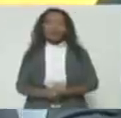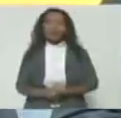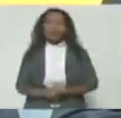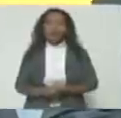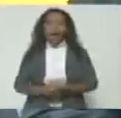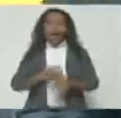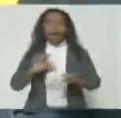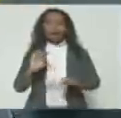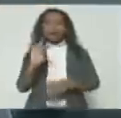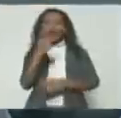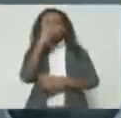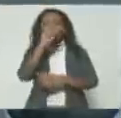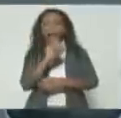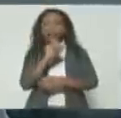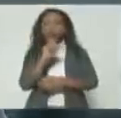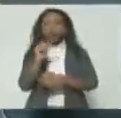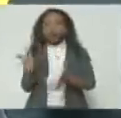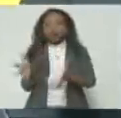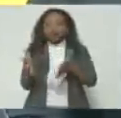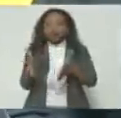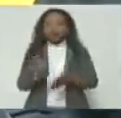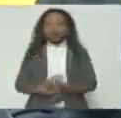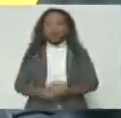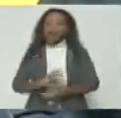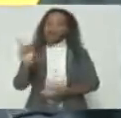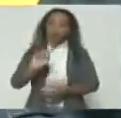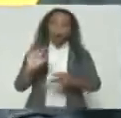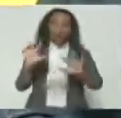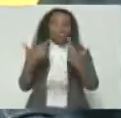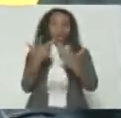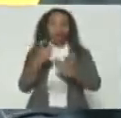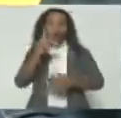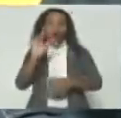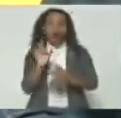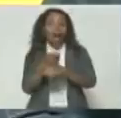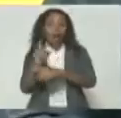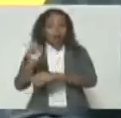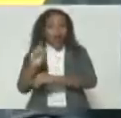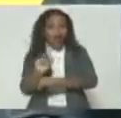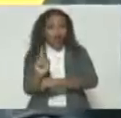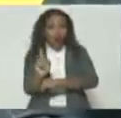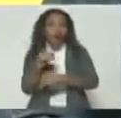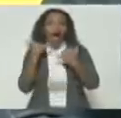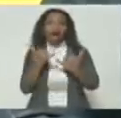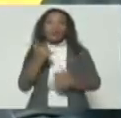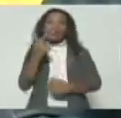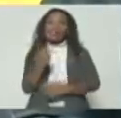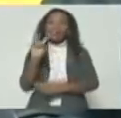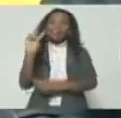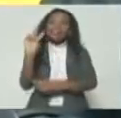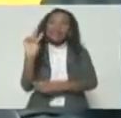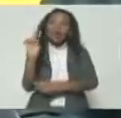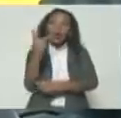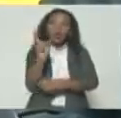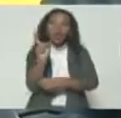Octavo grado. No, ahora ya no es octavo grado. Ahora se le dice segundo